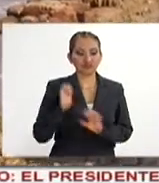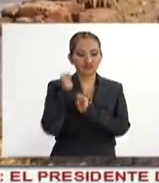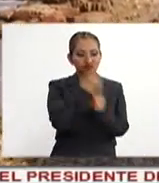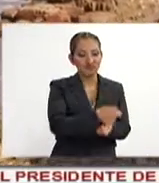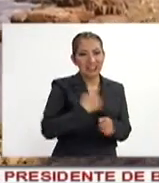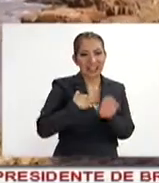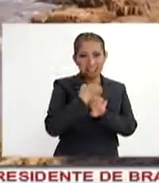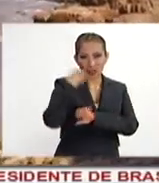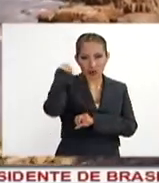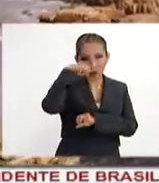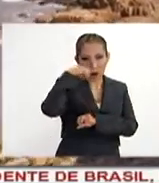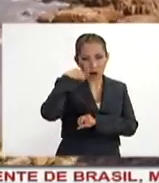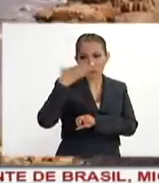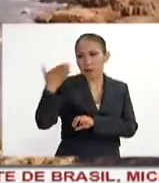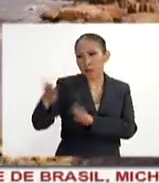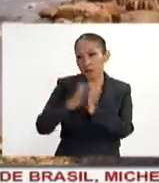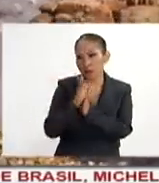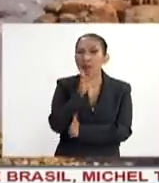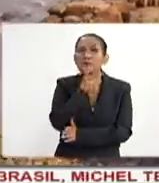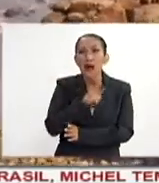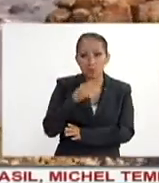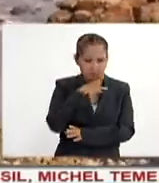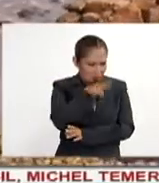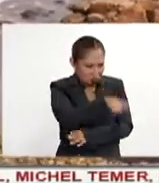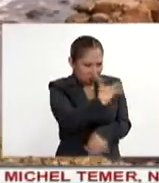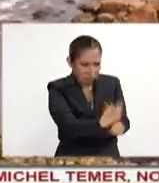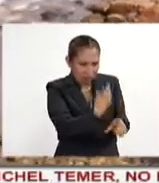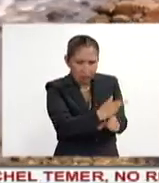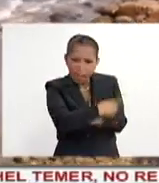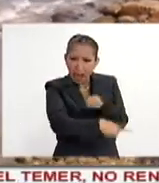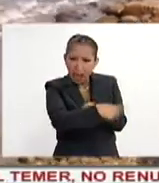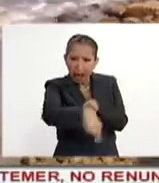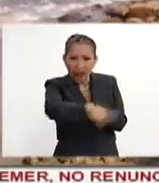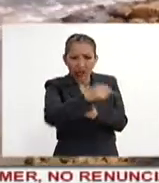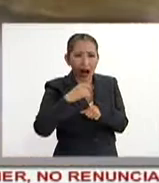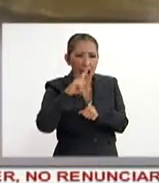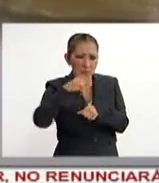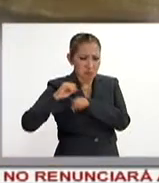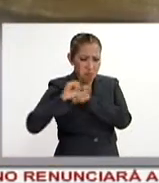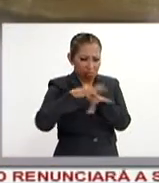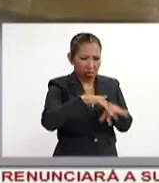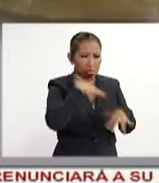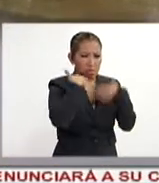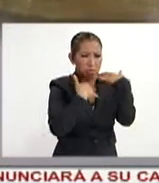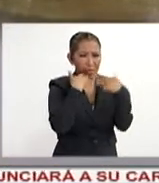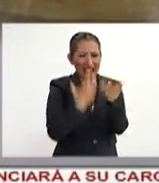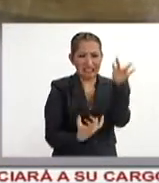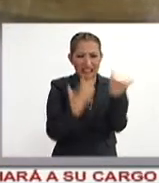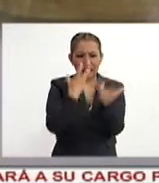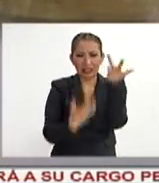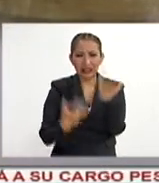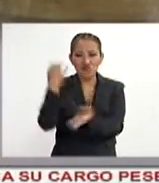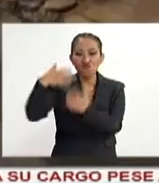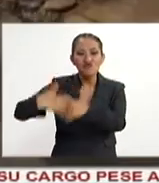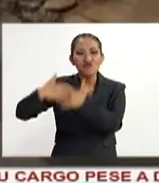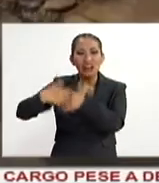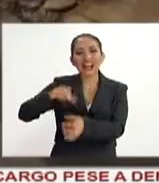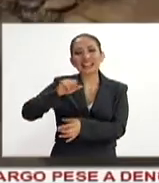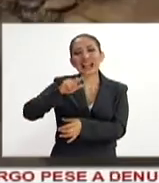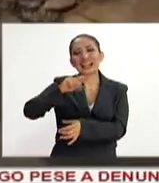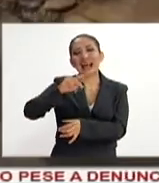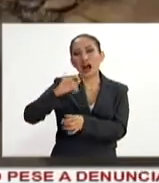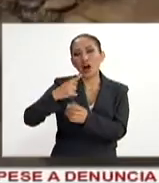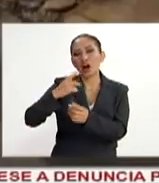Pescadores del estado de Oaxaca pidieron a Pemex responder y reparar el daño por la contaminación causada por el incendio en la refinería de Salina Cruz